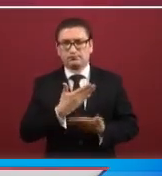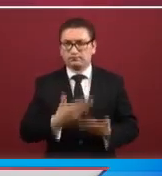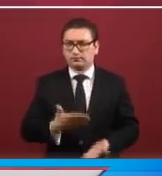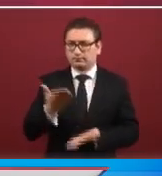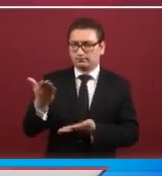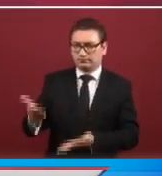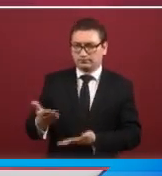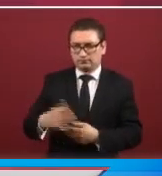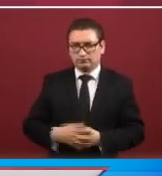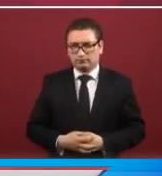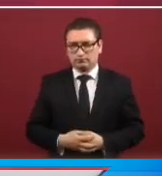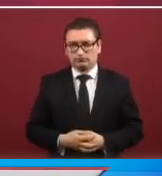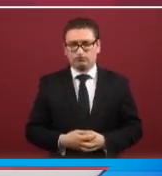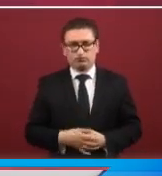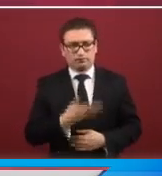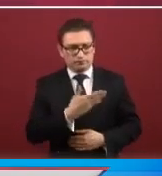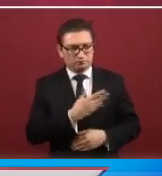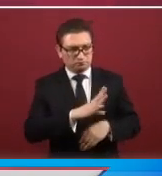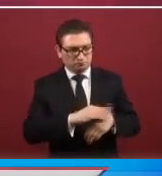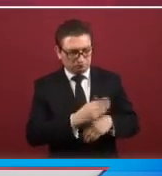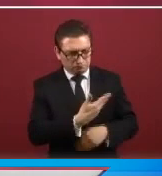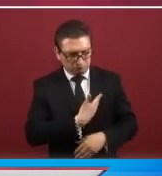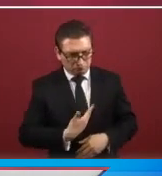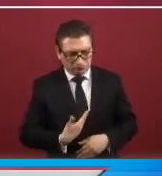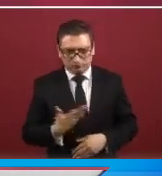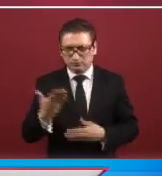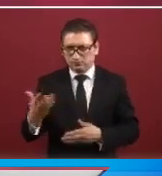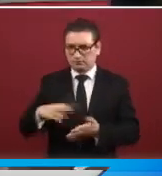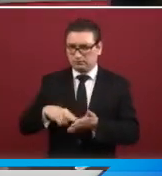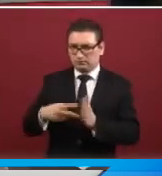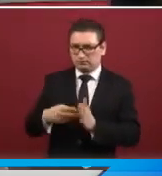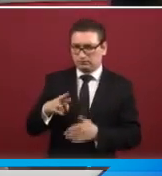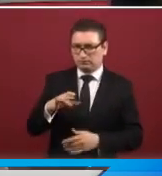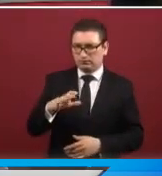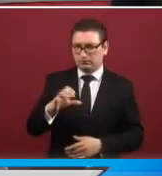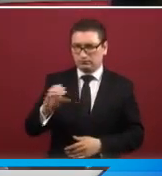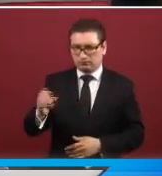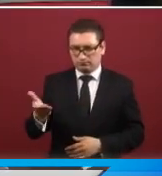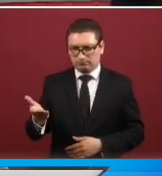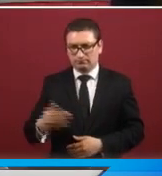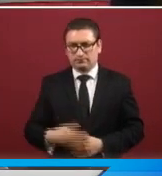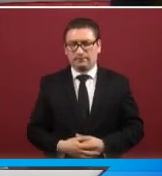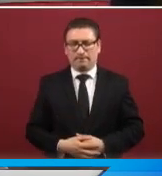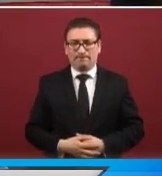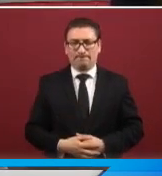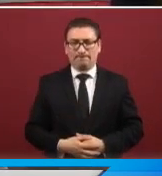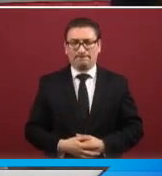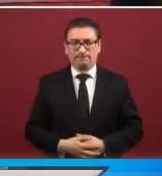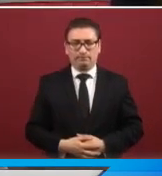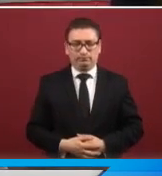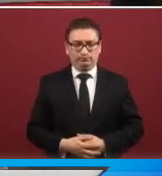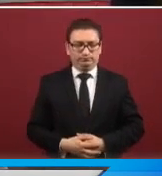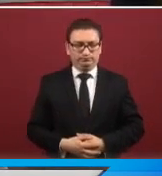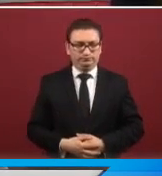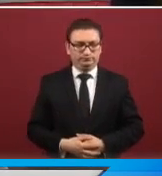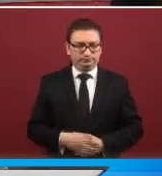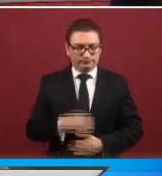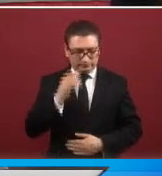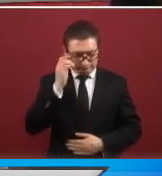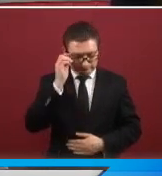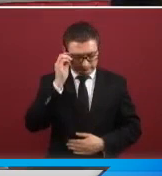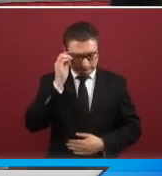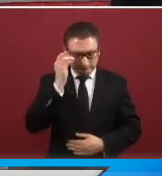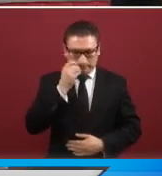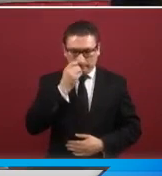Autosuficiencia energética. Existe una demanda creciente de petrolíferos en el mercado interno, llegando a 1.2 millones de barriles diarios. Cuando